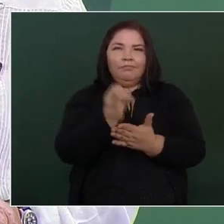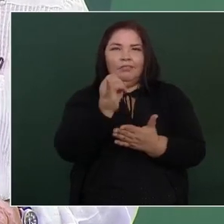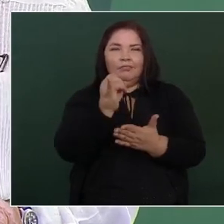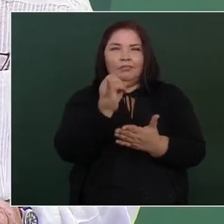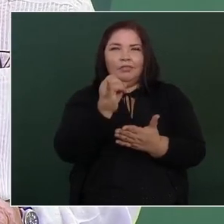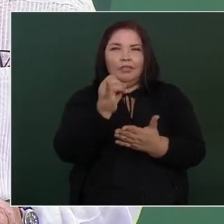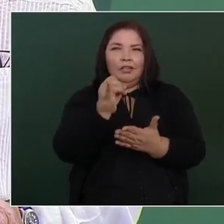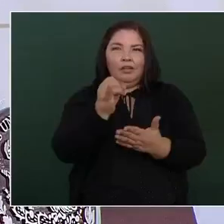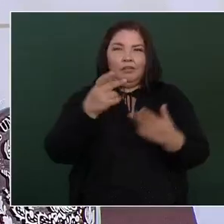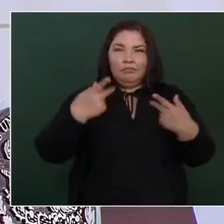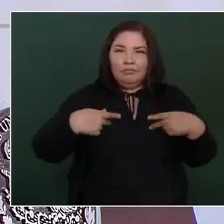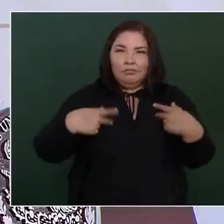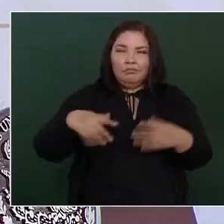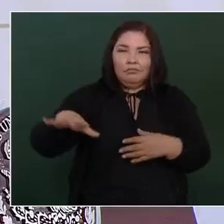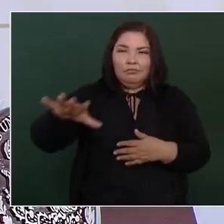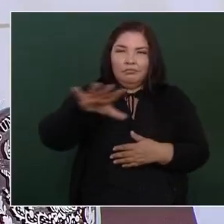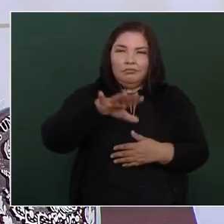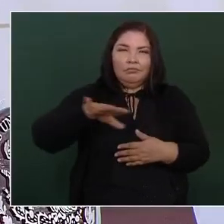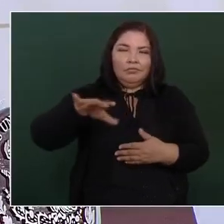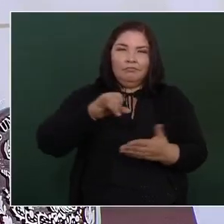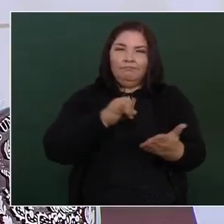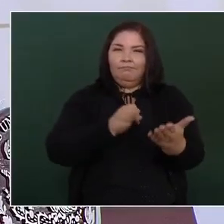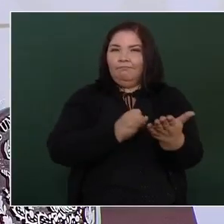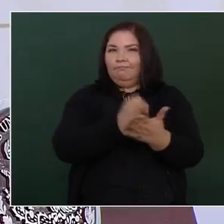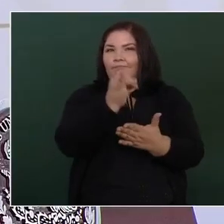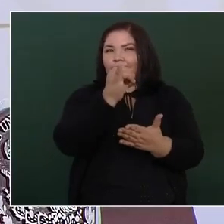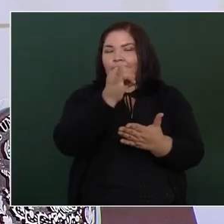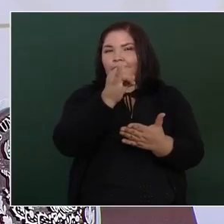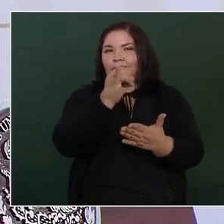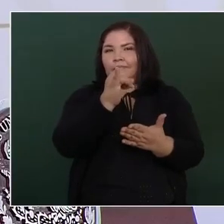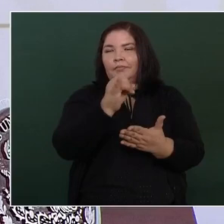dejarle a la gente la decisión.